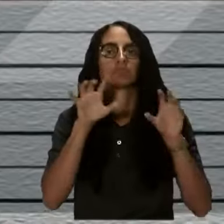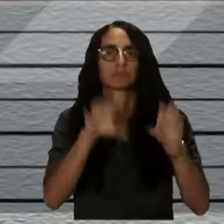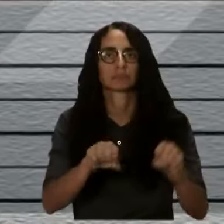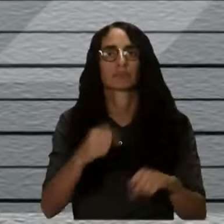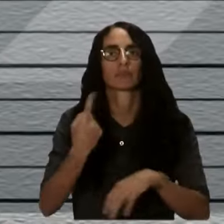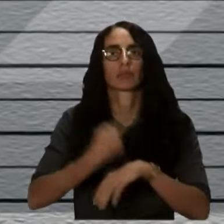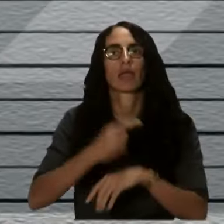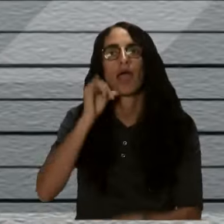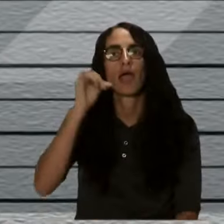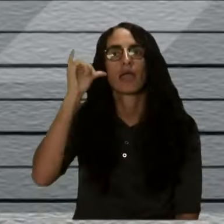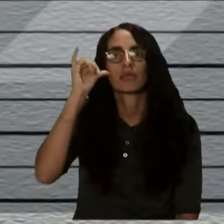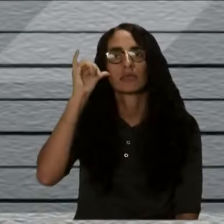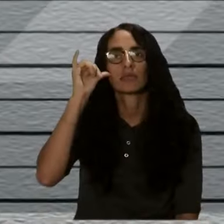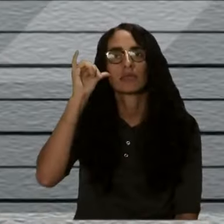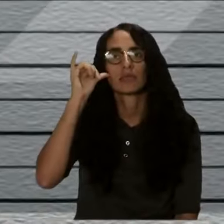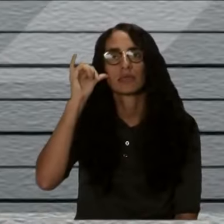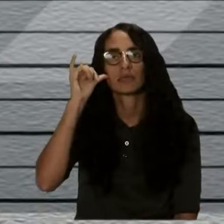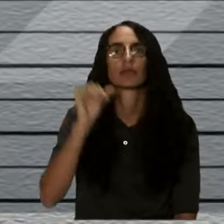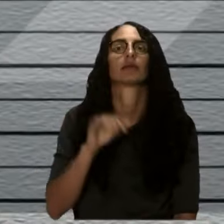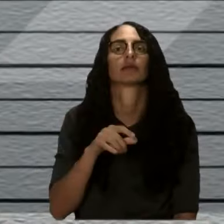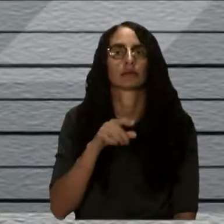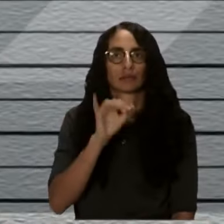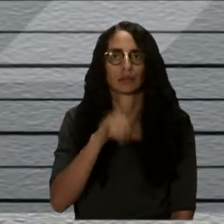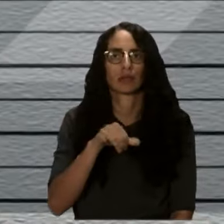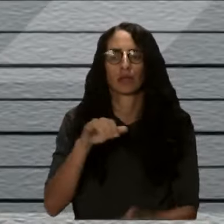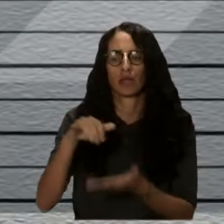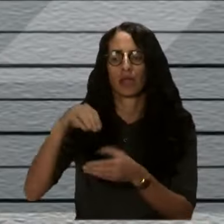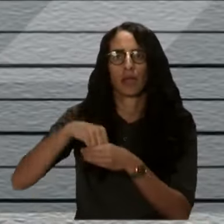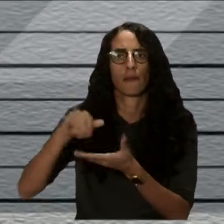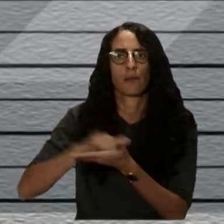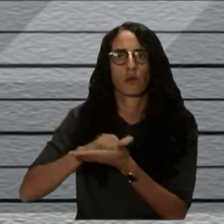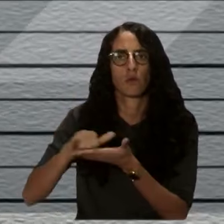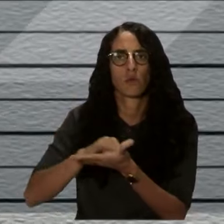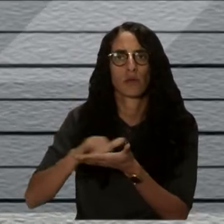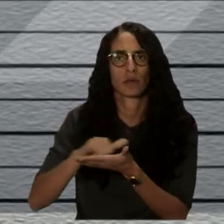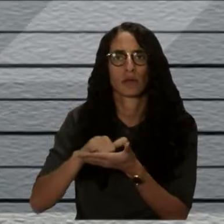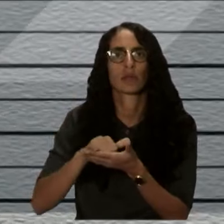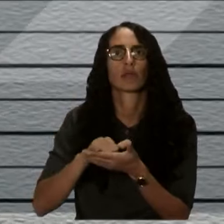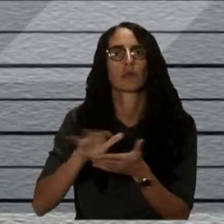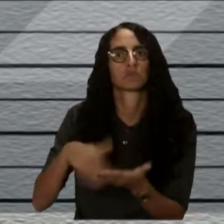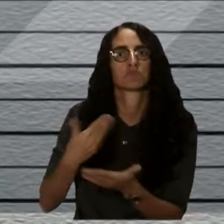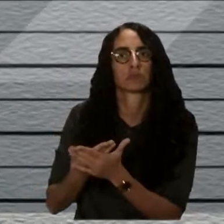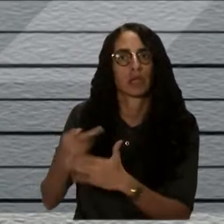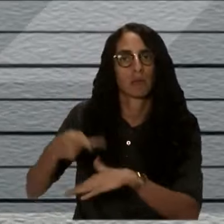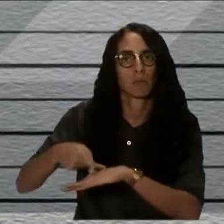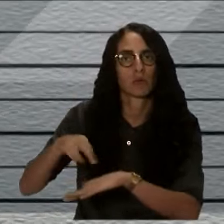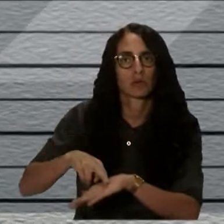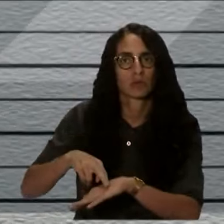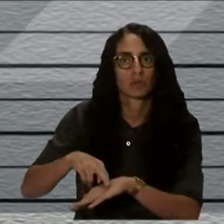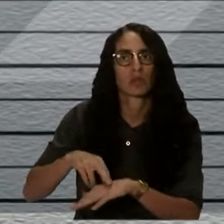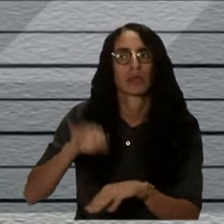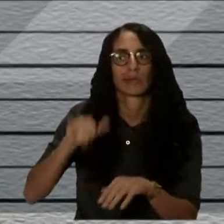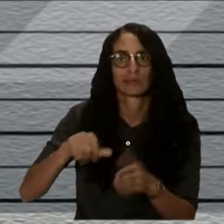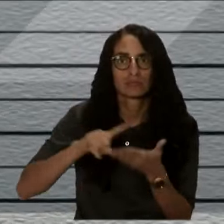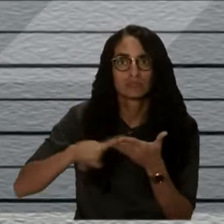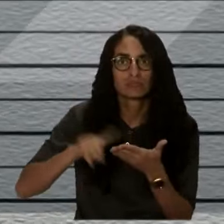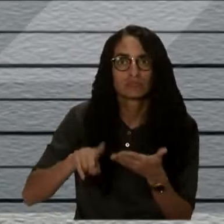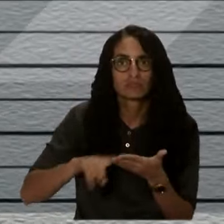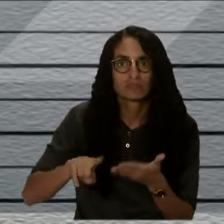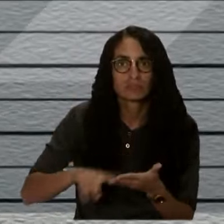ayer este un vuelo procedente de estado de Nueva York que llega a Puerto Rico y mediante la investigación de los